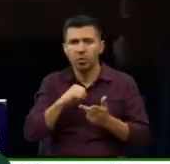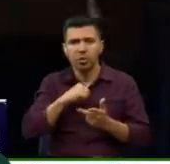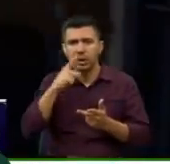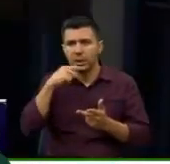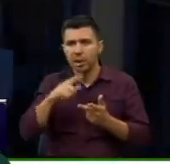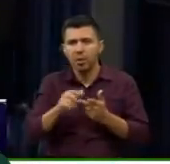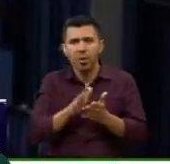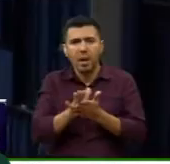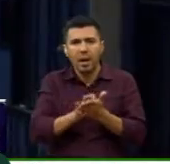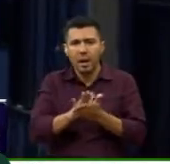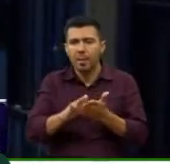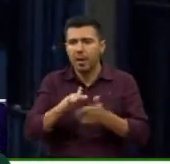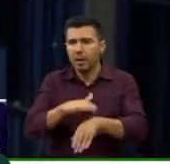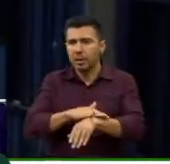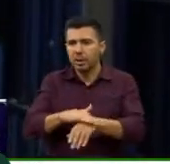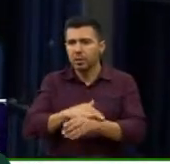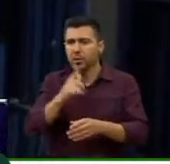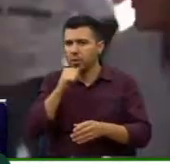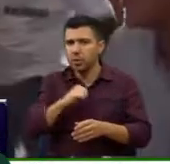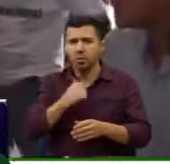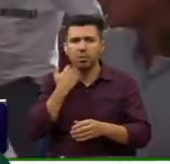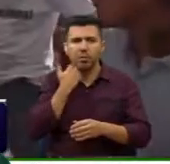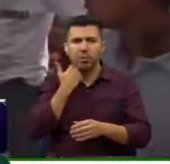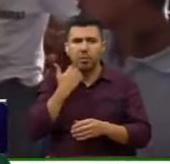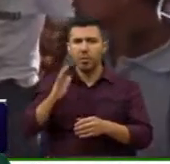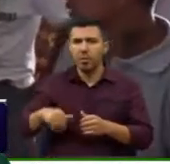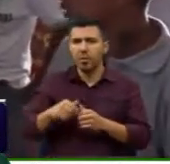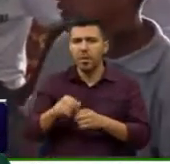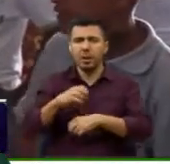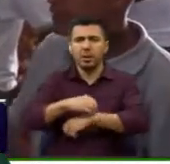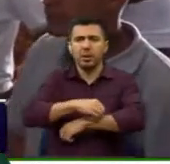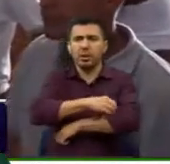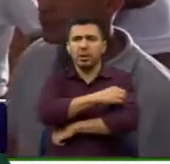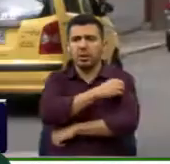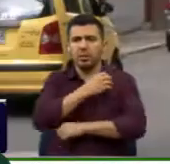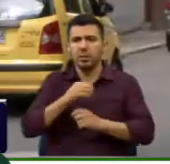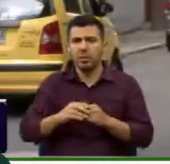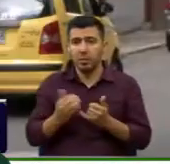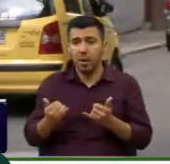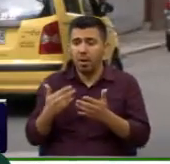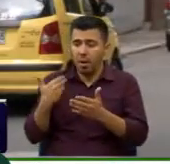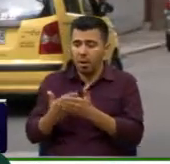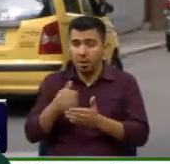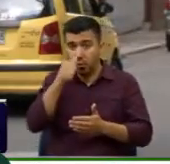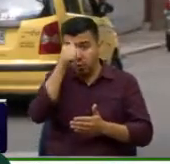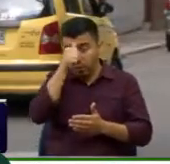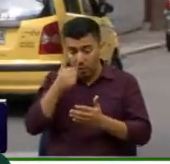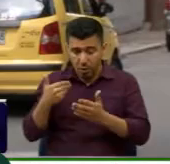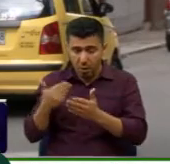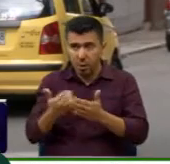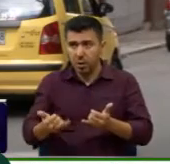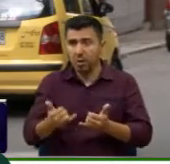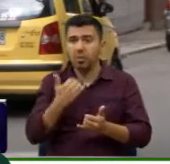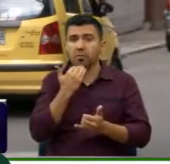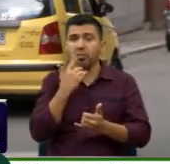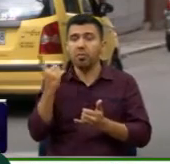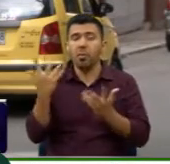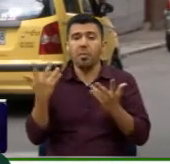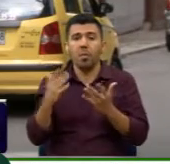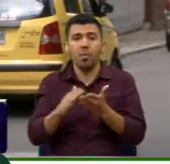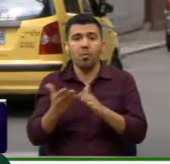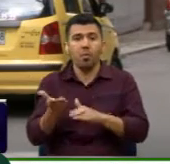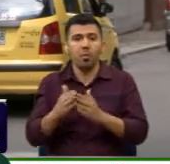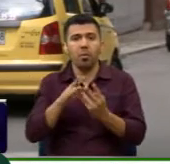por eso supimos que el muchacho estaba mal prácticamente por qué esto es a la hora y desde el domingo no hemos sabido si si está vivo si está muerto